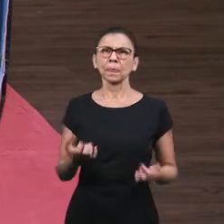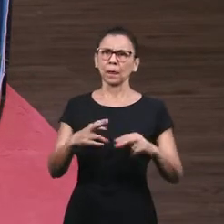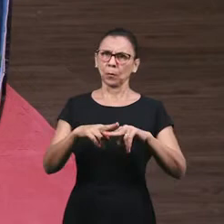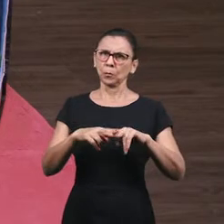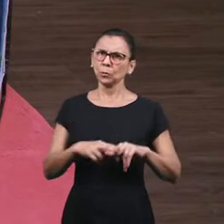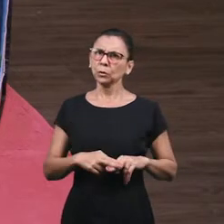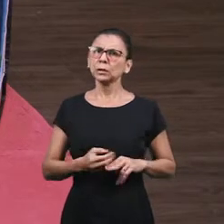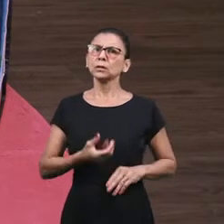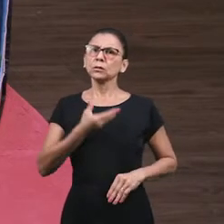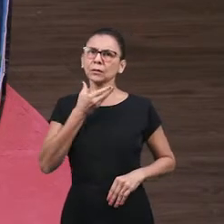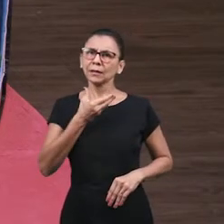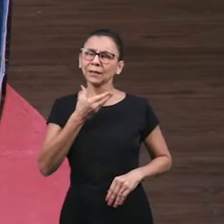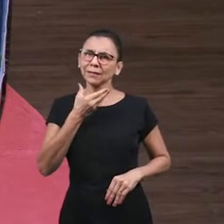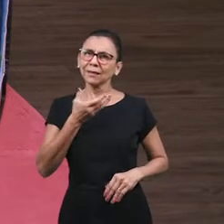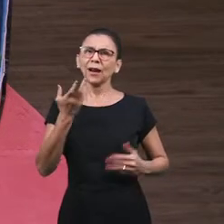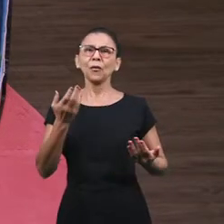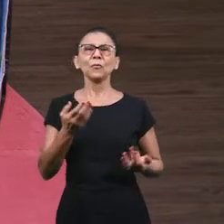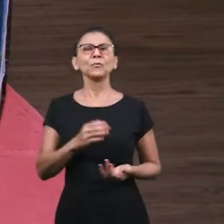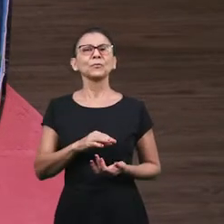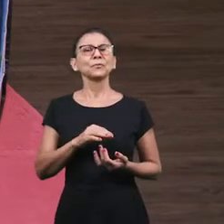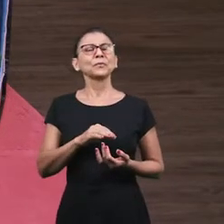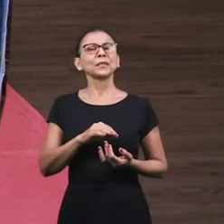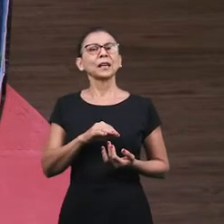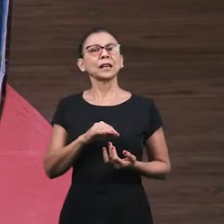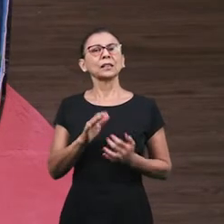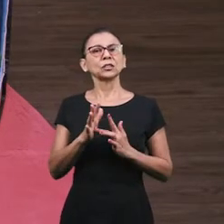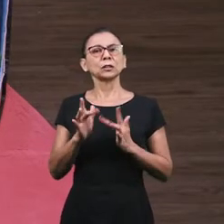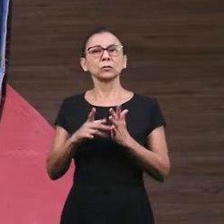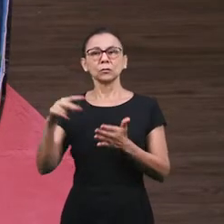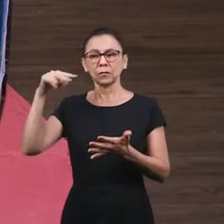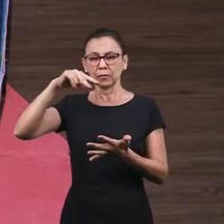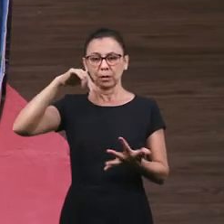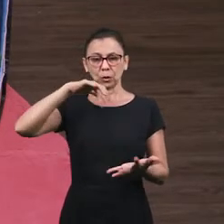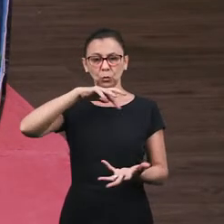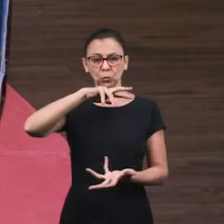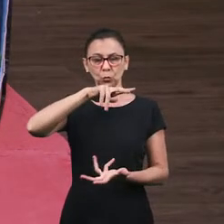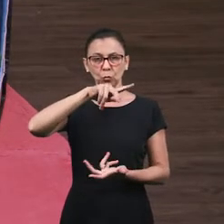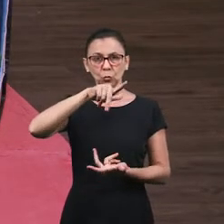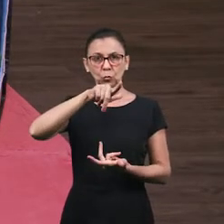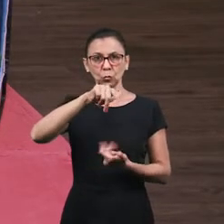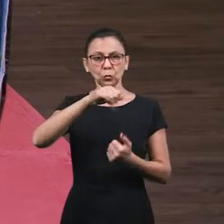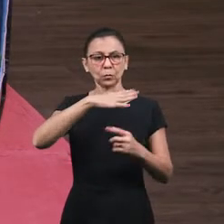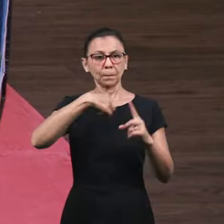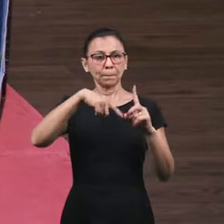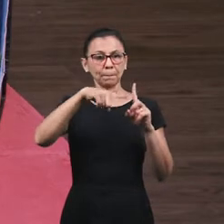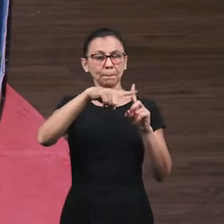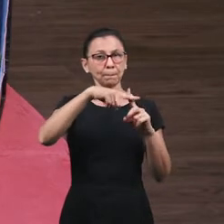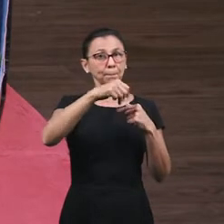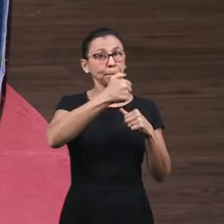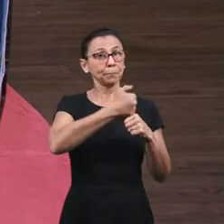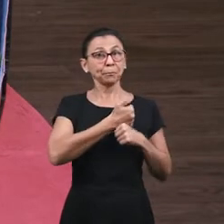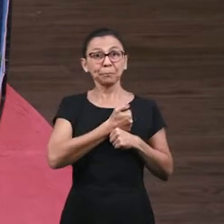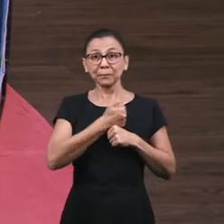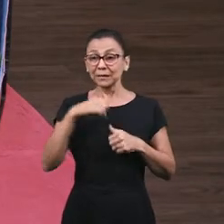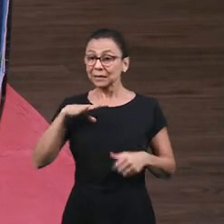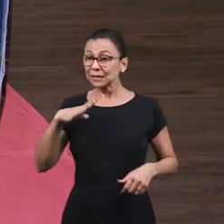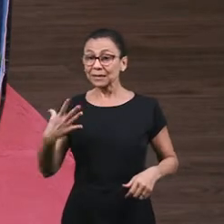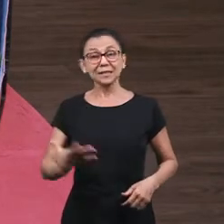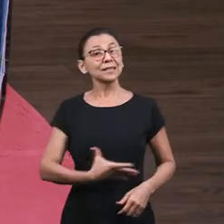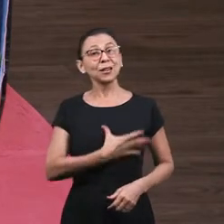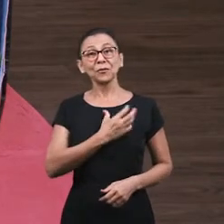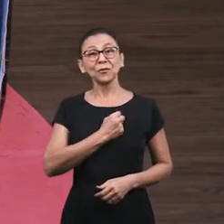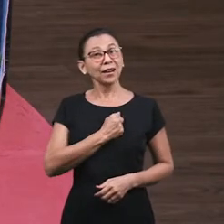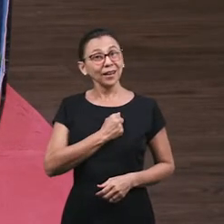de la Navidad. Jesús vino a este mundo, Él nació para ser nuestro Salvador. Y cuando